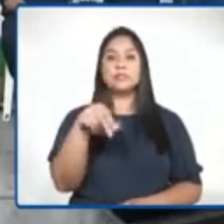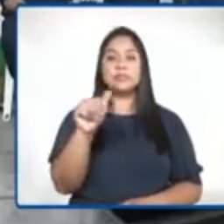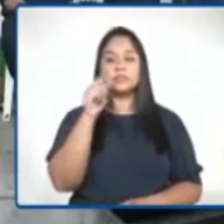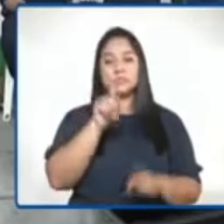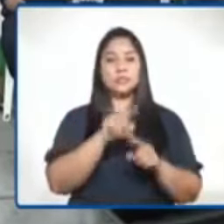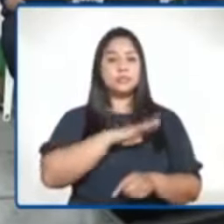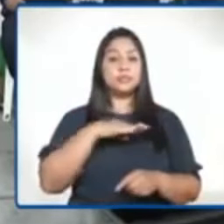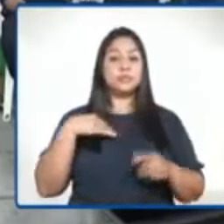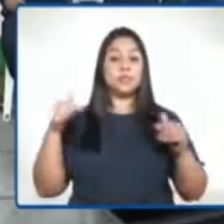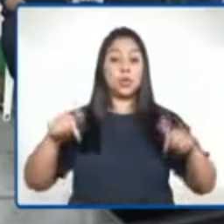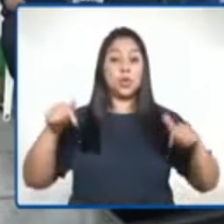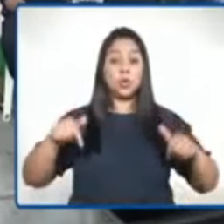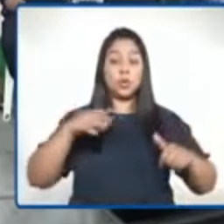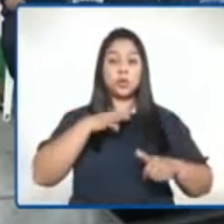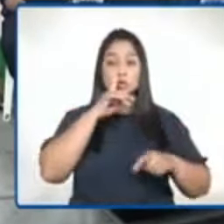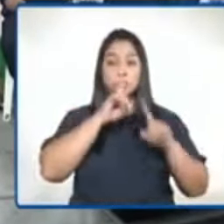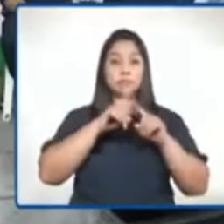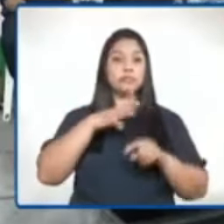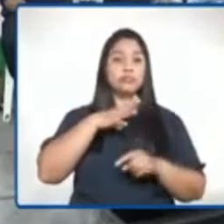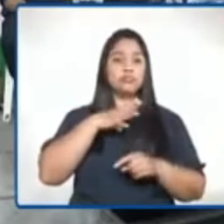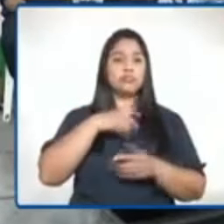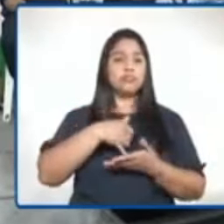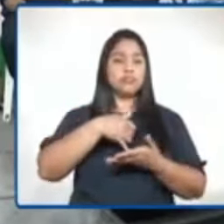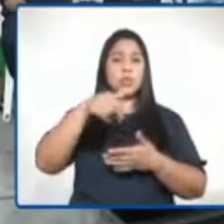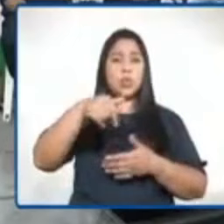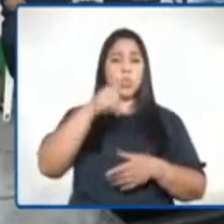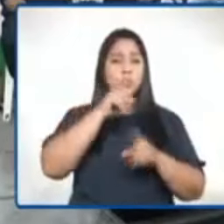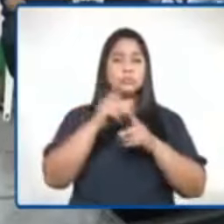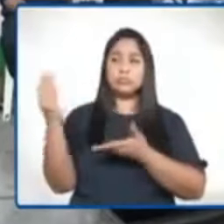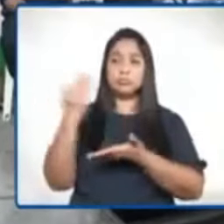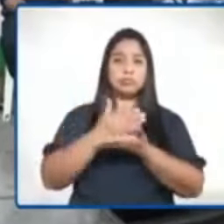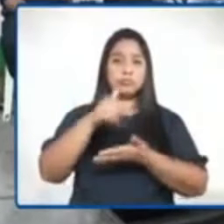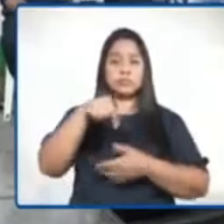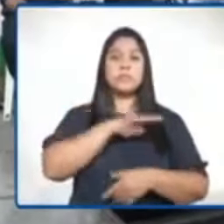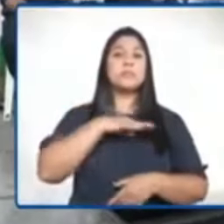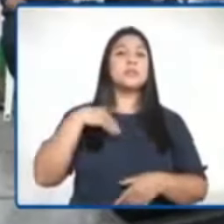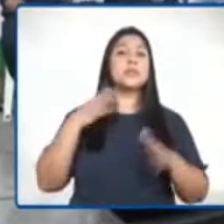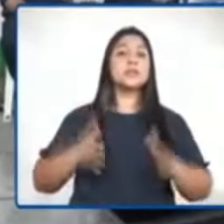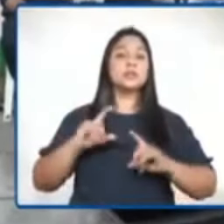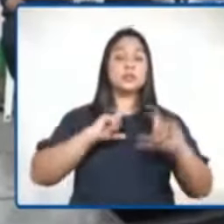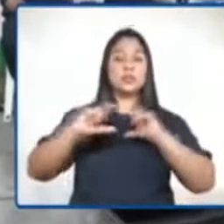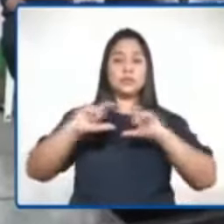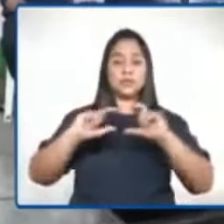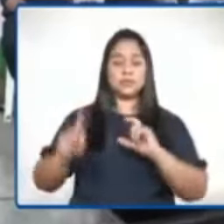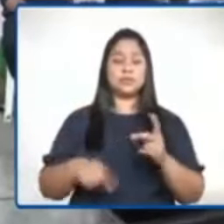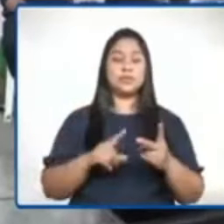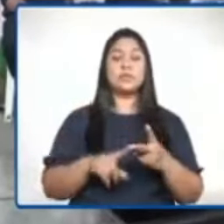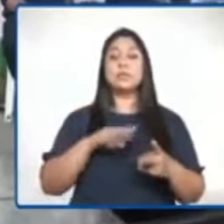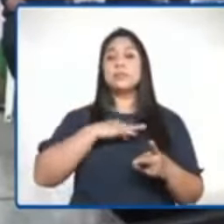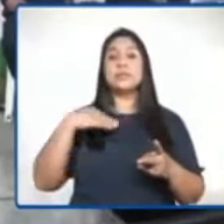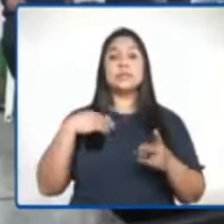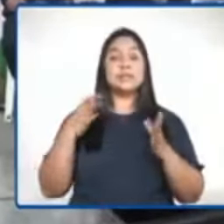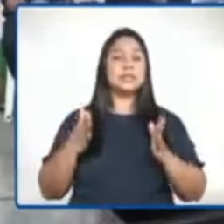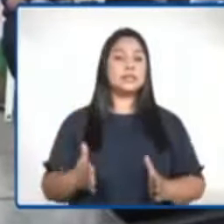ministros que hoy tenemos el privilegio de poder contar con ellos, el ministro de Comunicaciones, el